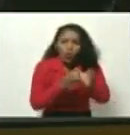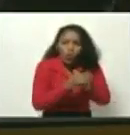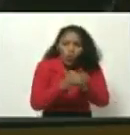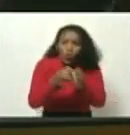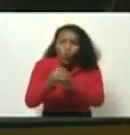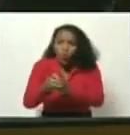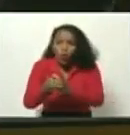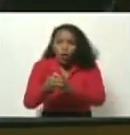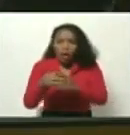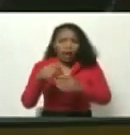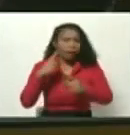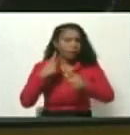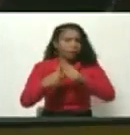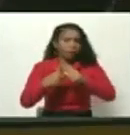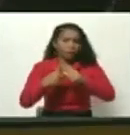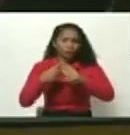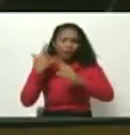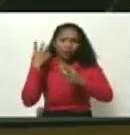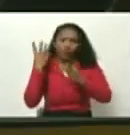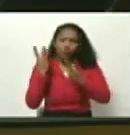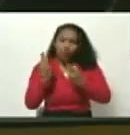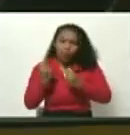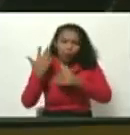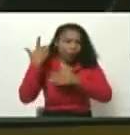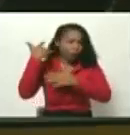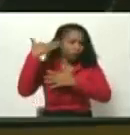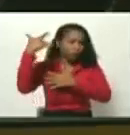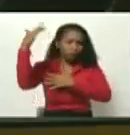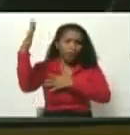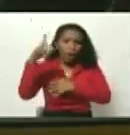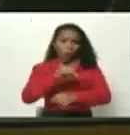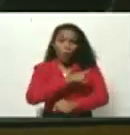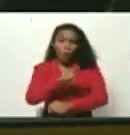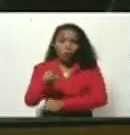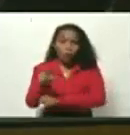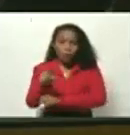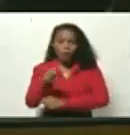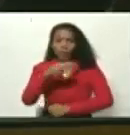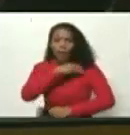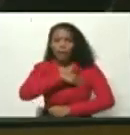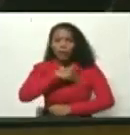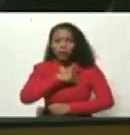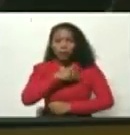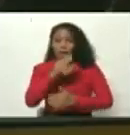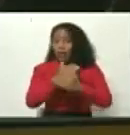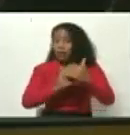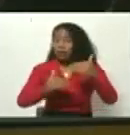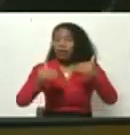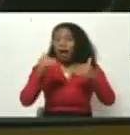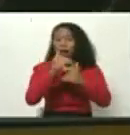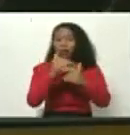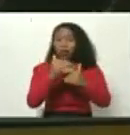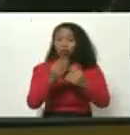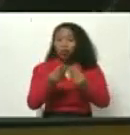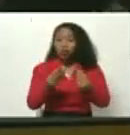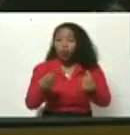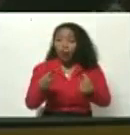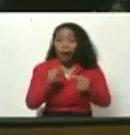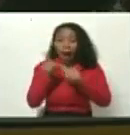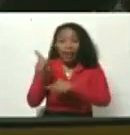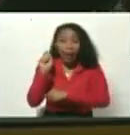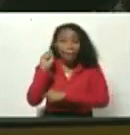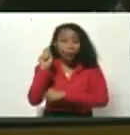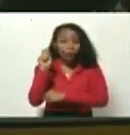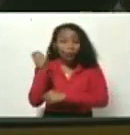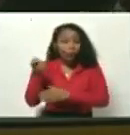N cantidad de UPEDs para el cumplimiento de la misión. Es altamente flexible. Ahí está el punto de